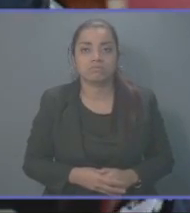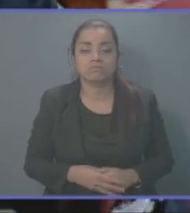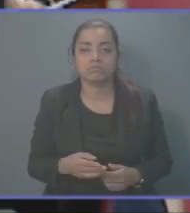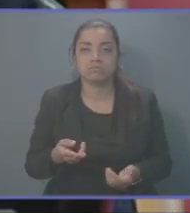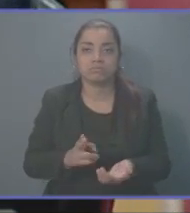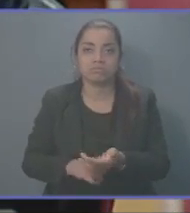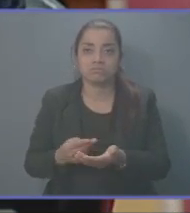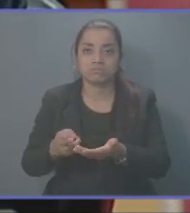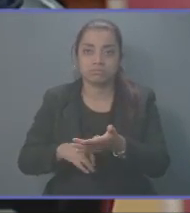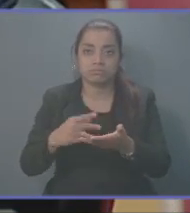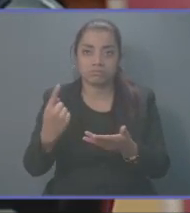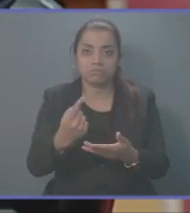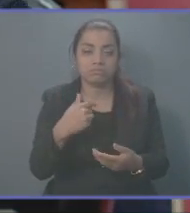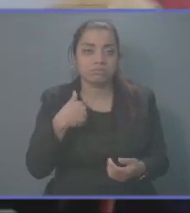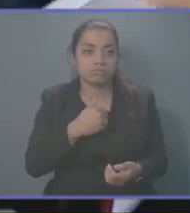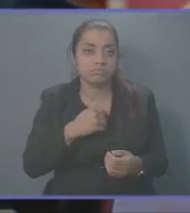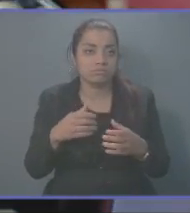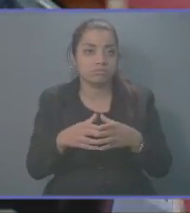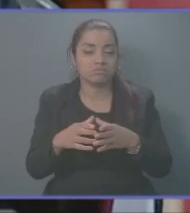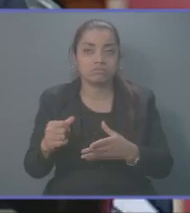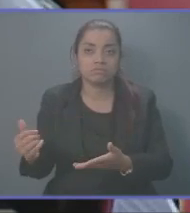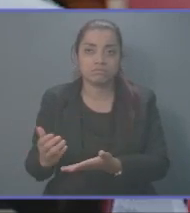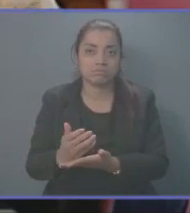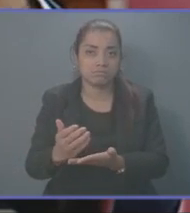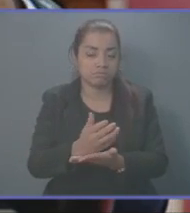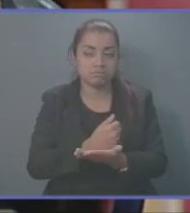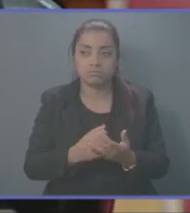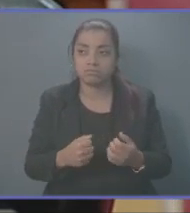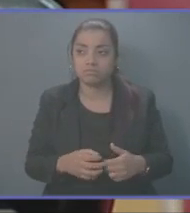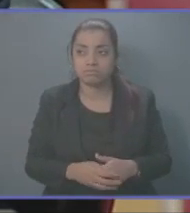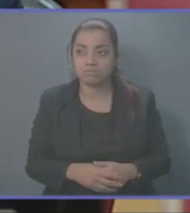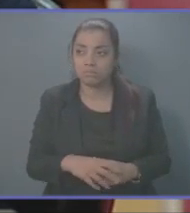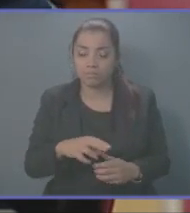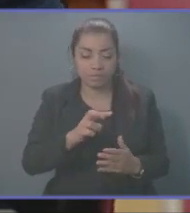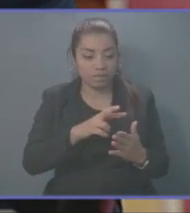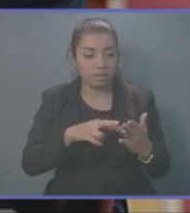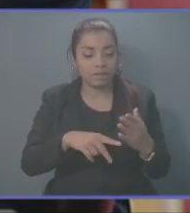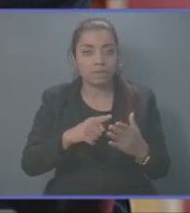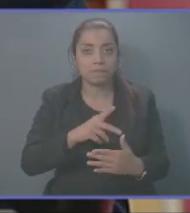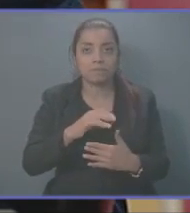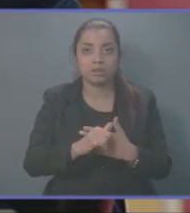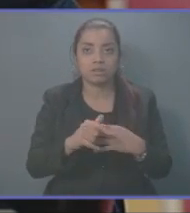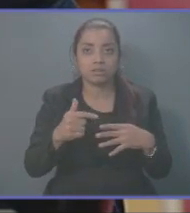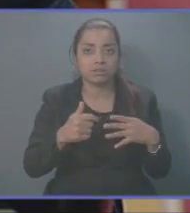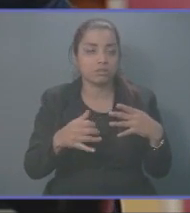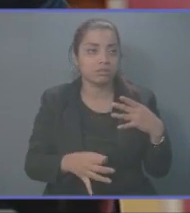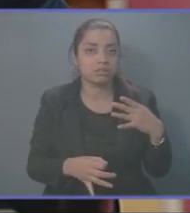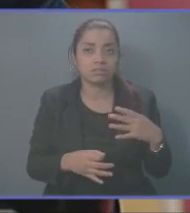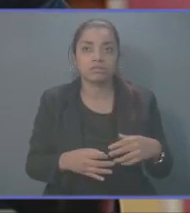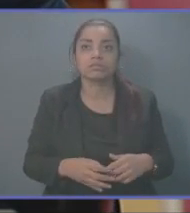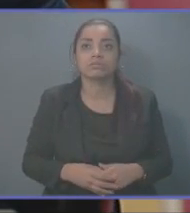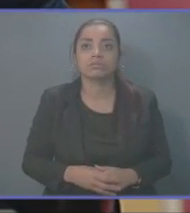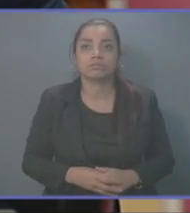firmado por la mayoría de los miembros de la Comisión de Hacienda. Le daré lectura al respectivo proyecto de decreto.